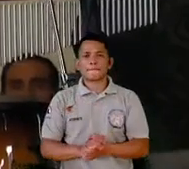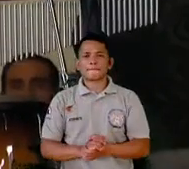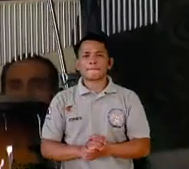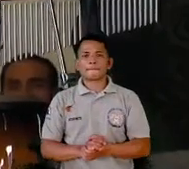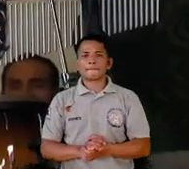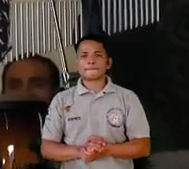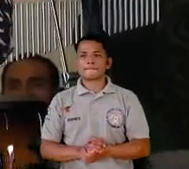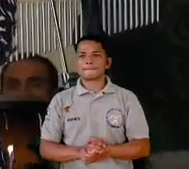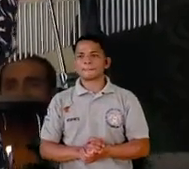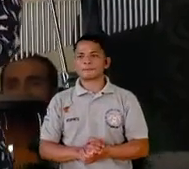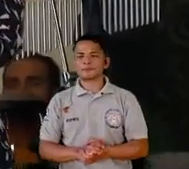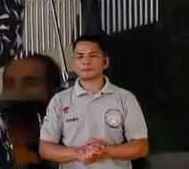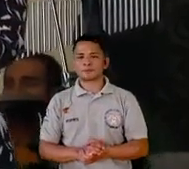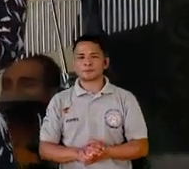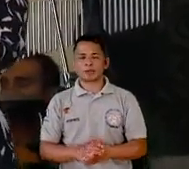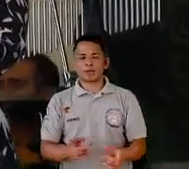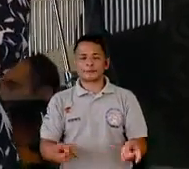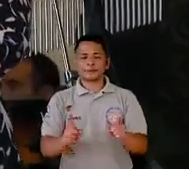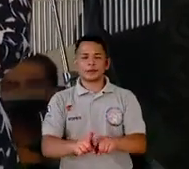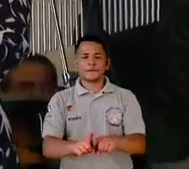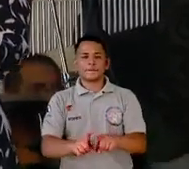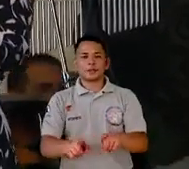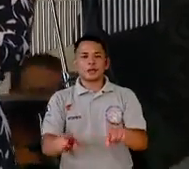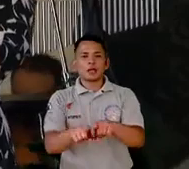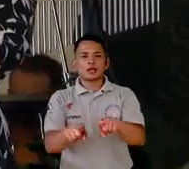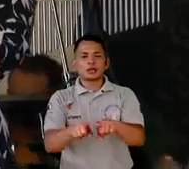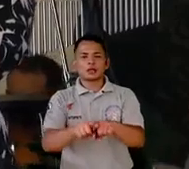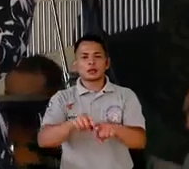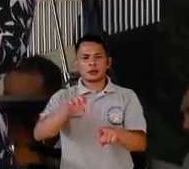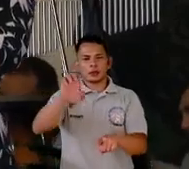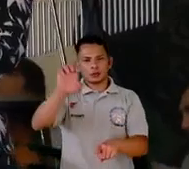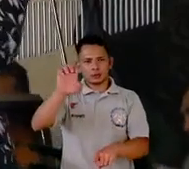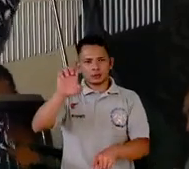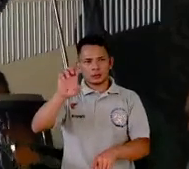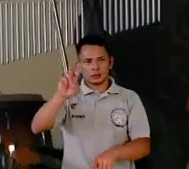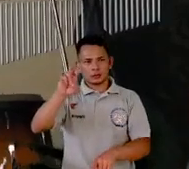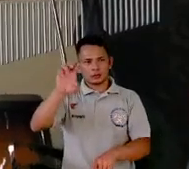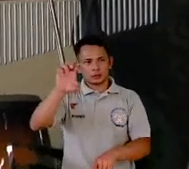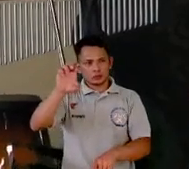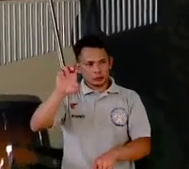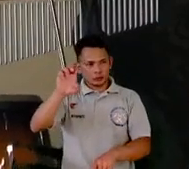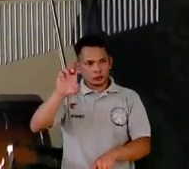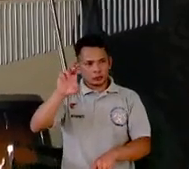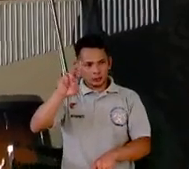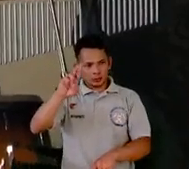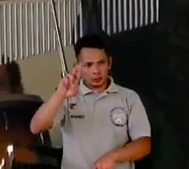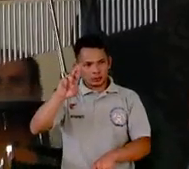Ever Sogamoso con la intervención. Gloria al Señor Jesús.